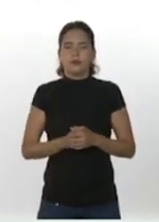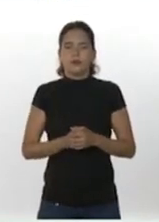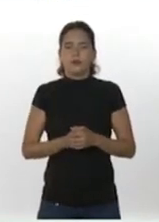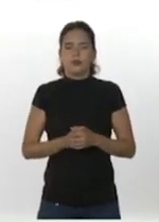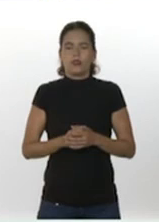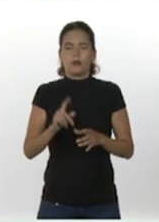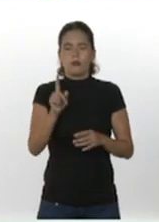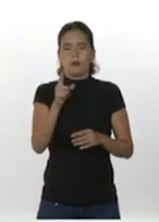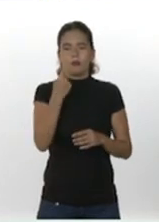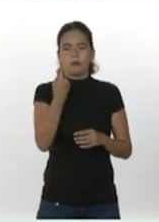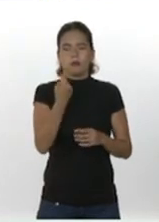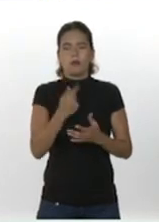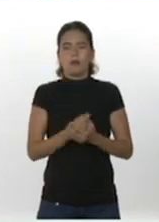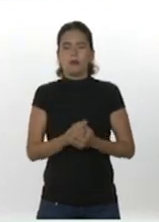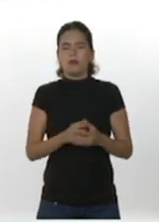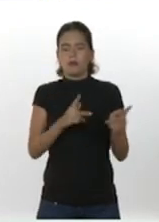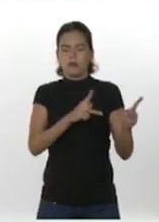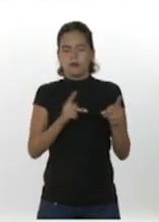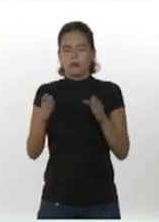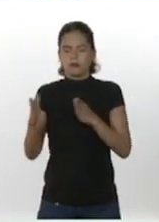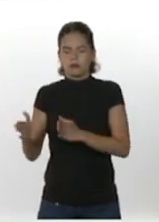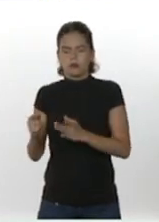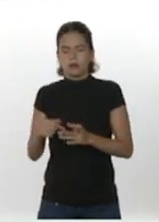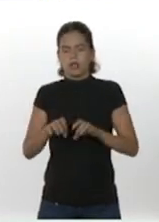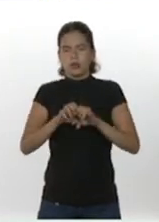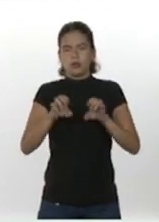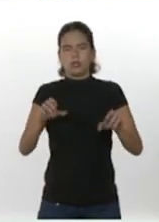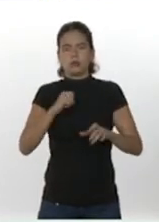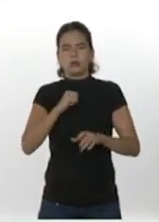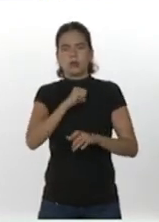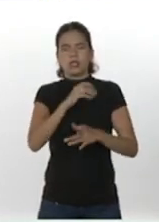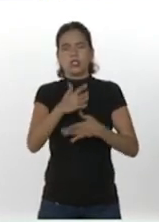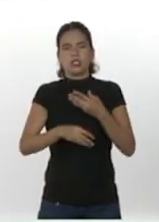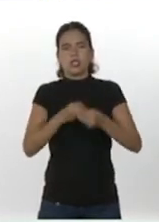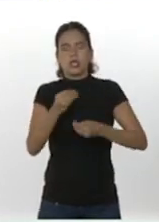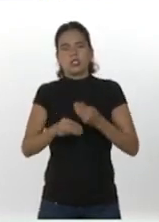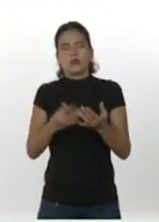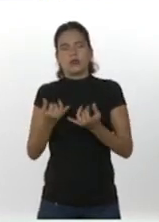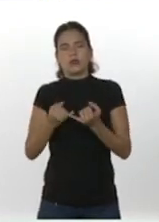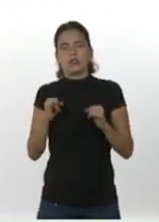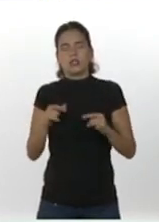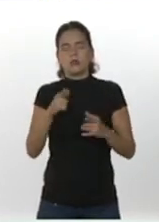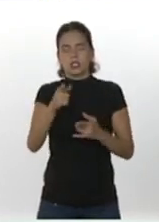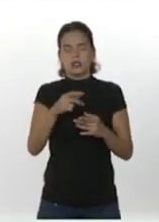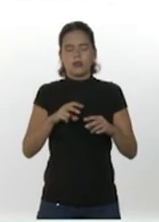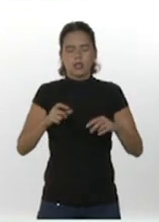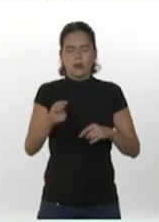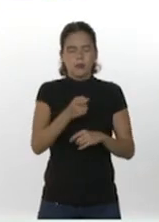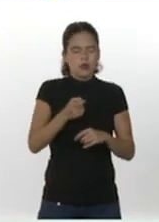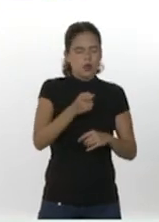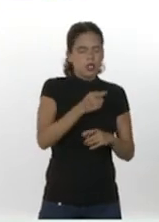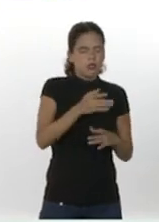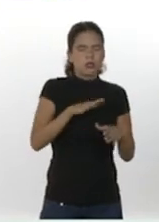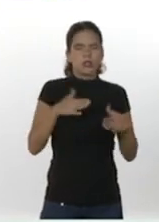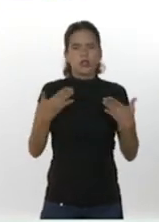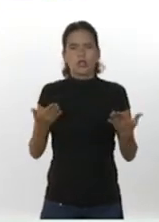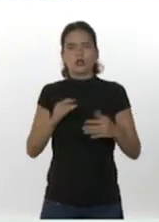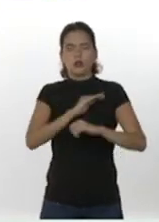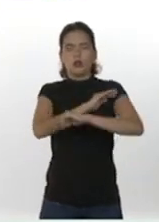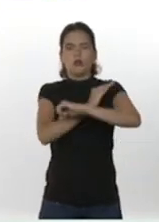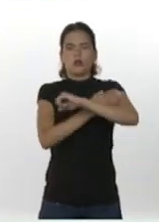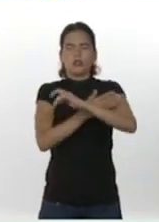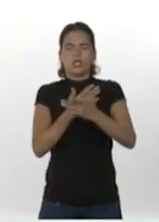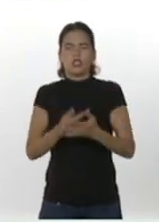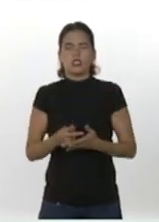el primero de los planes educativos individualizados se realiza una vez que culmina esa fase de exploración de lo que son las potencialidades